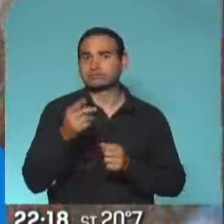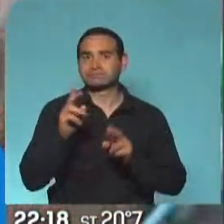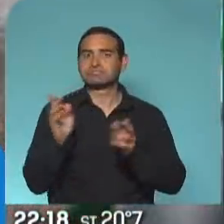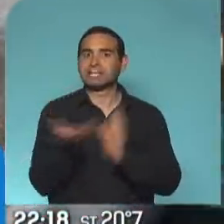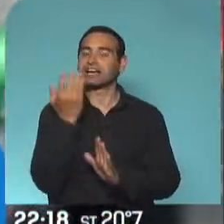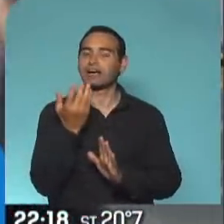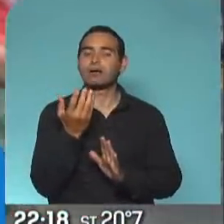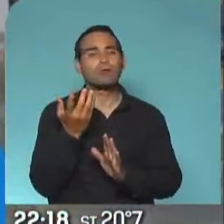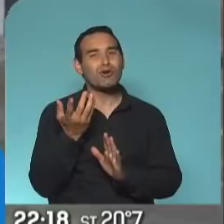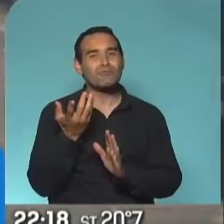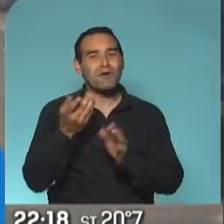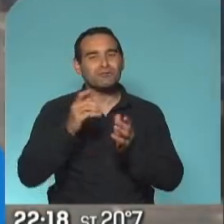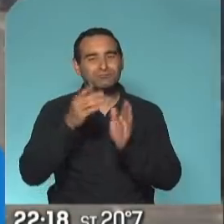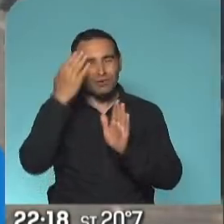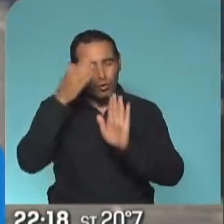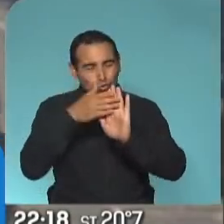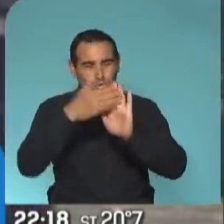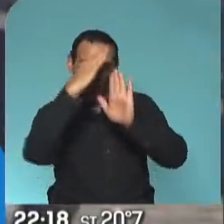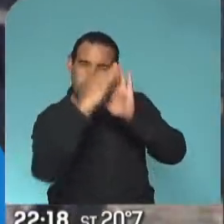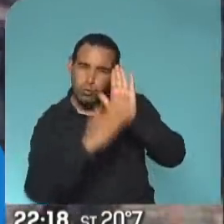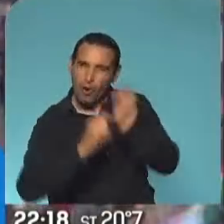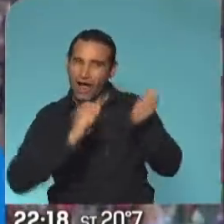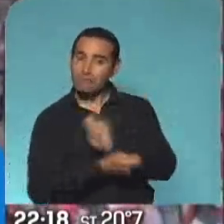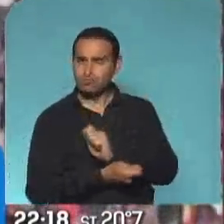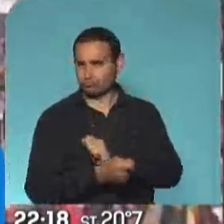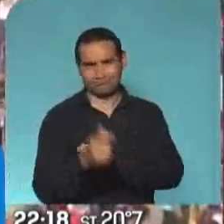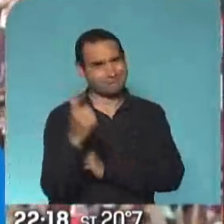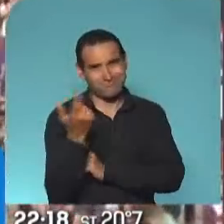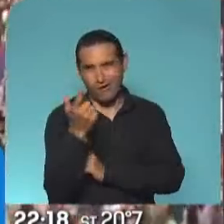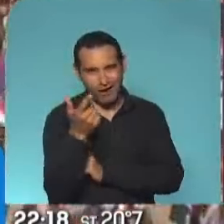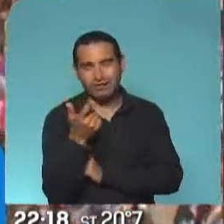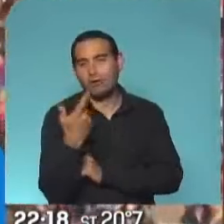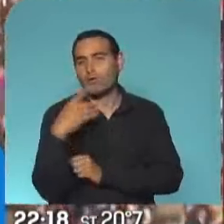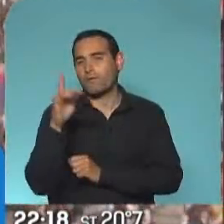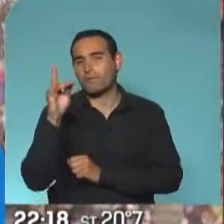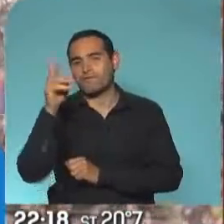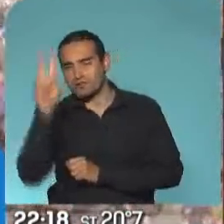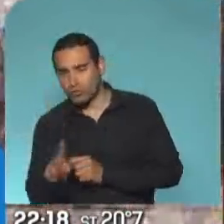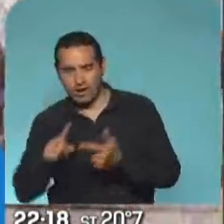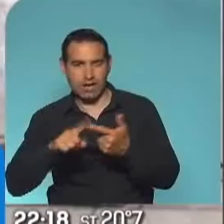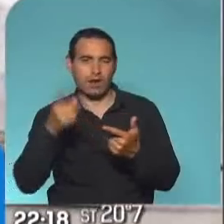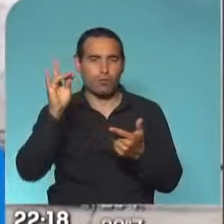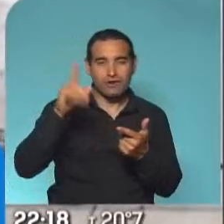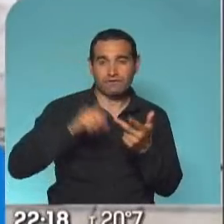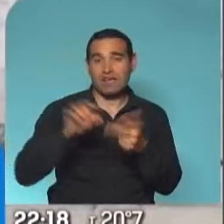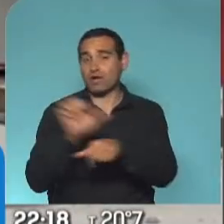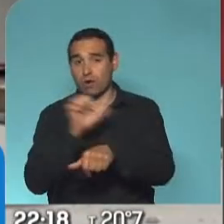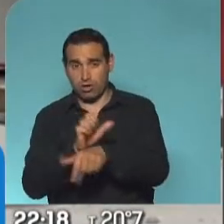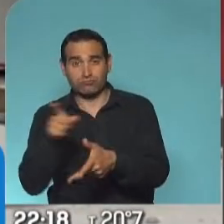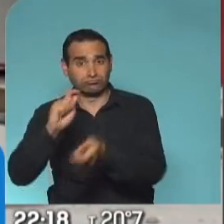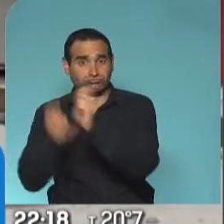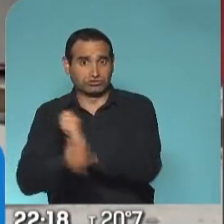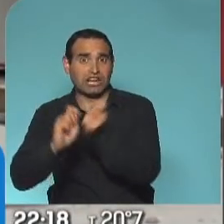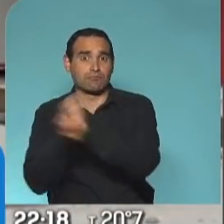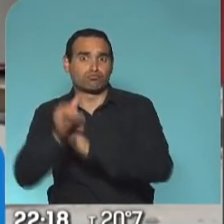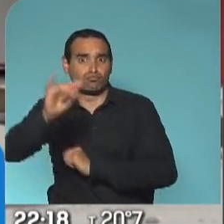de producir una refundación institucional chilena como se produjo en Venezuela, en Bolivia, en Ecuador, cuando llegaron al poder los gobiernos de izquierda, digamos. Eso es lo